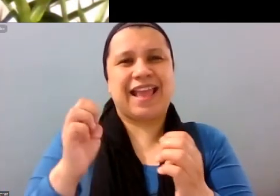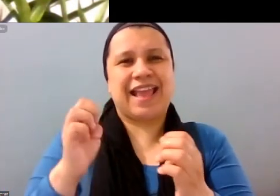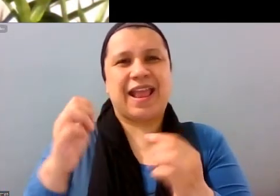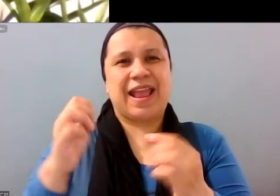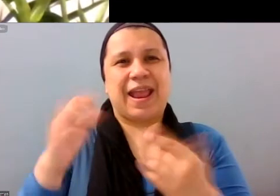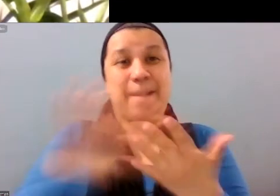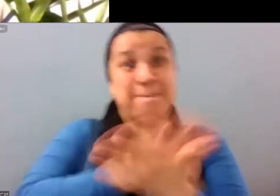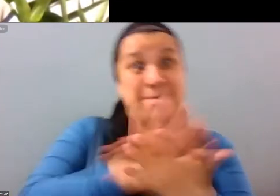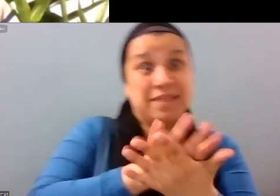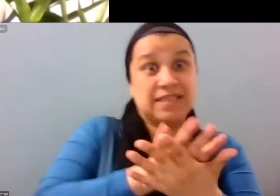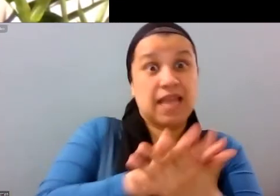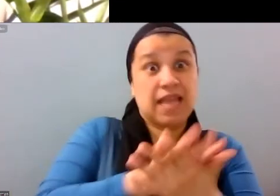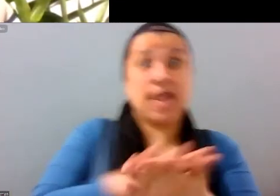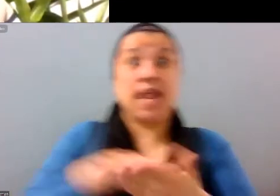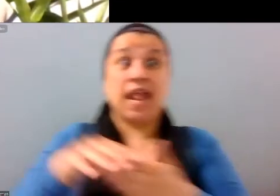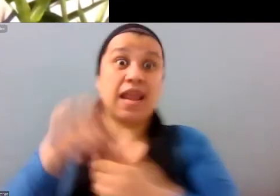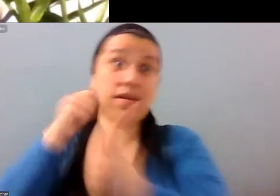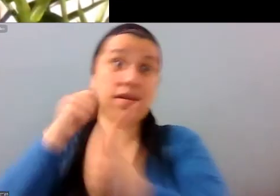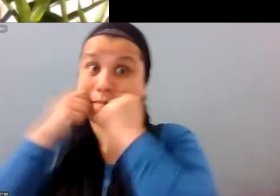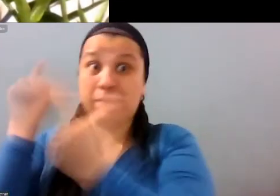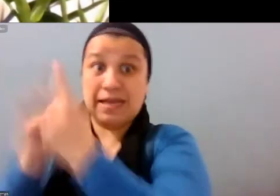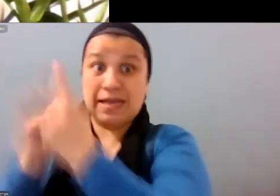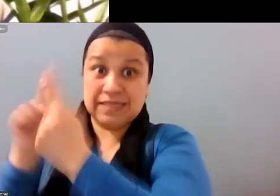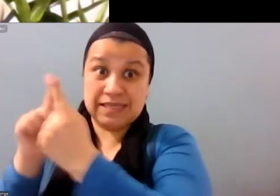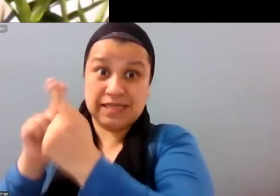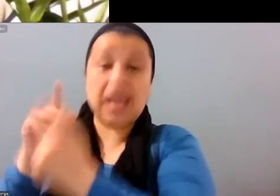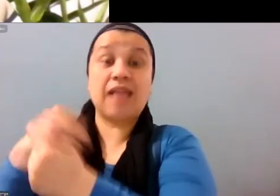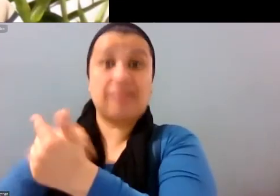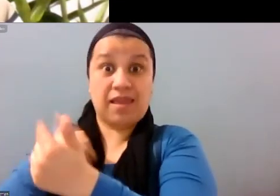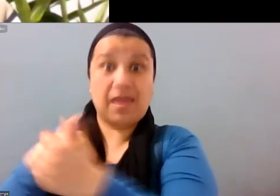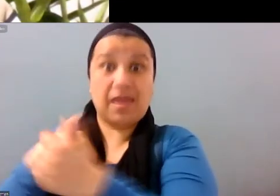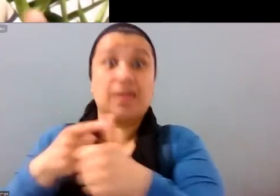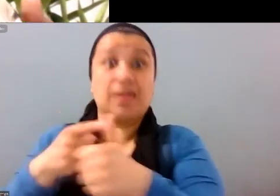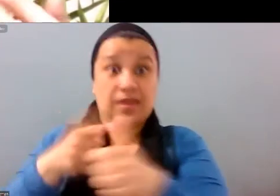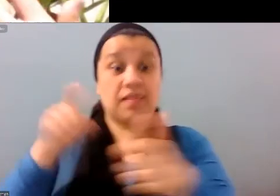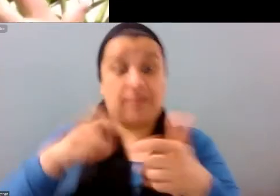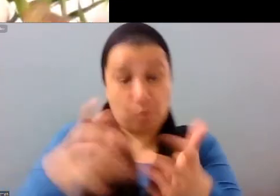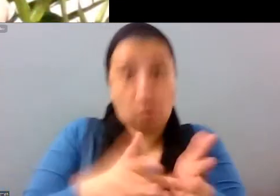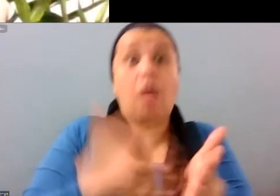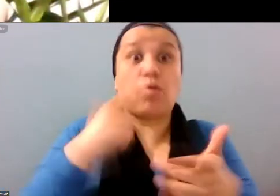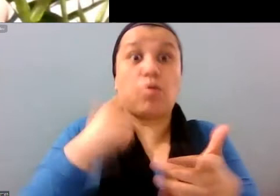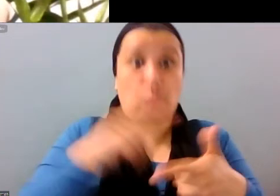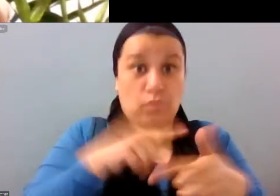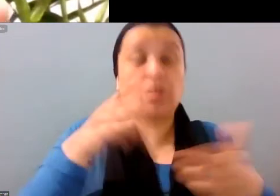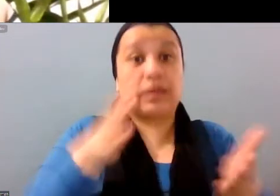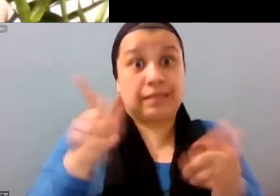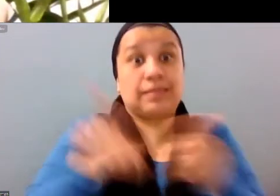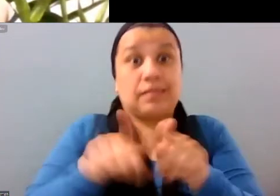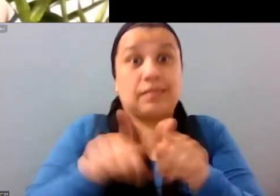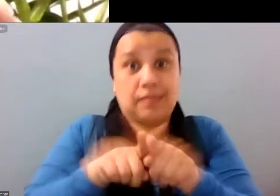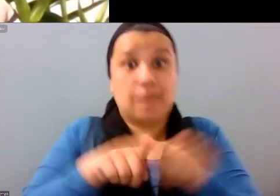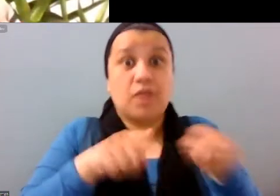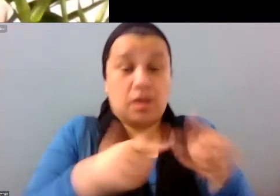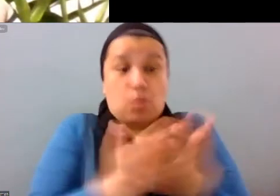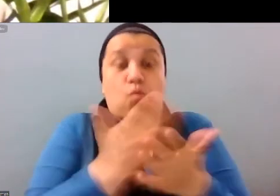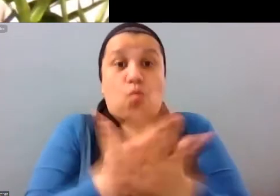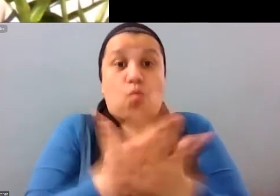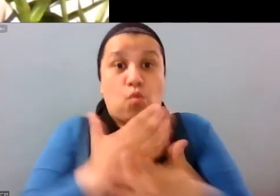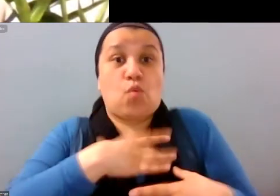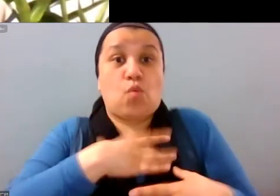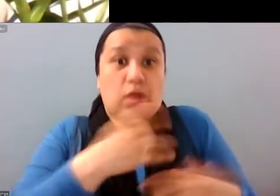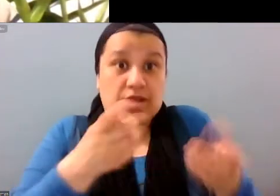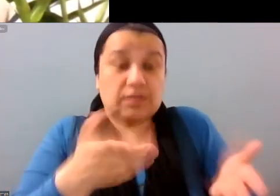presencialidad pero que dejemos de desaprovechar ese interés esa facilidad